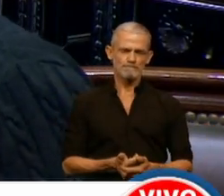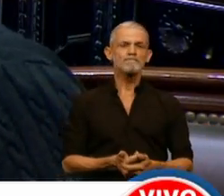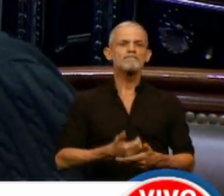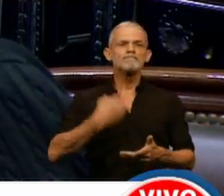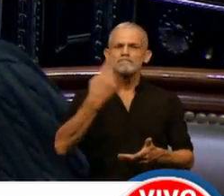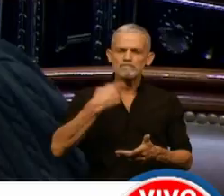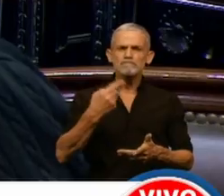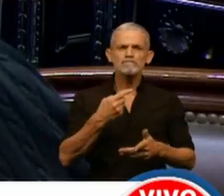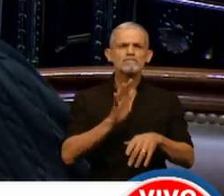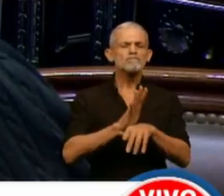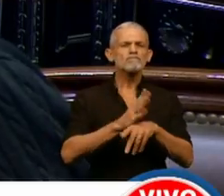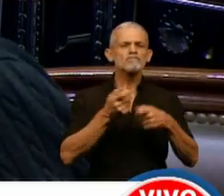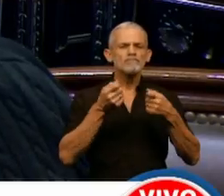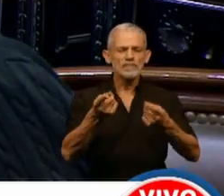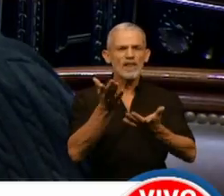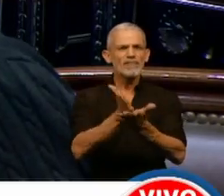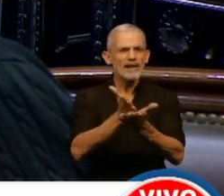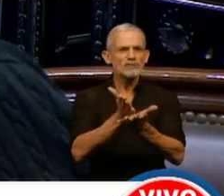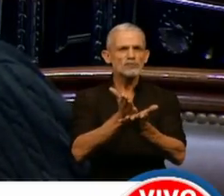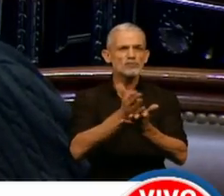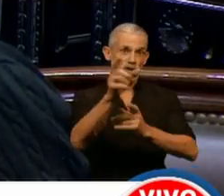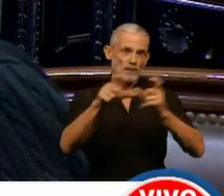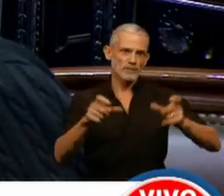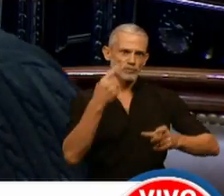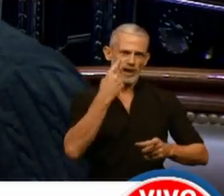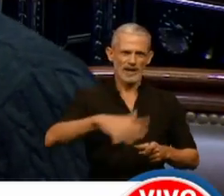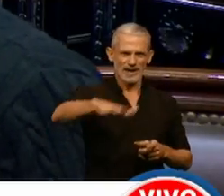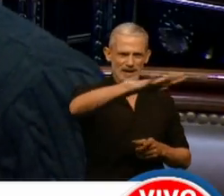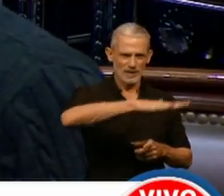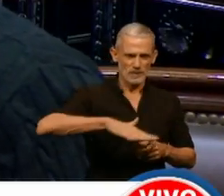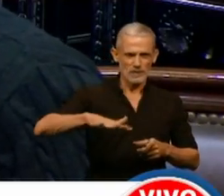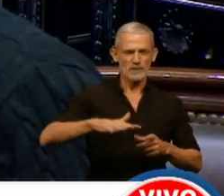y estamos acercando derechos a nuestros vecinos